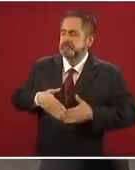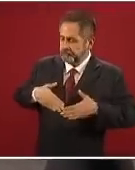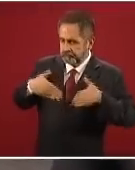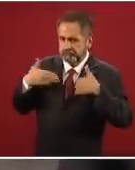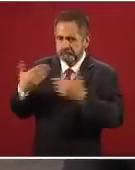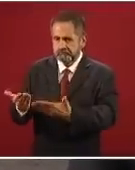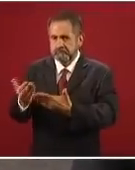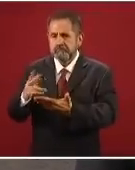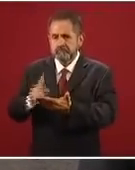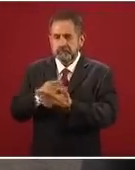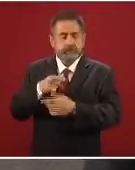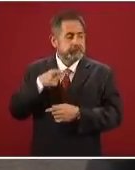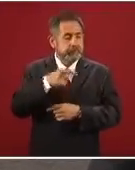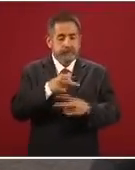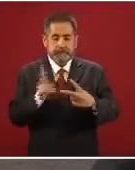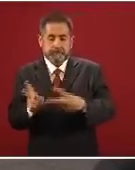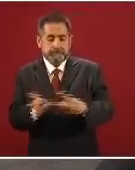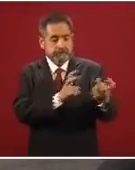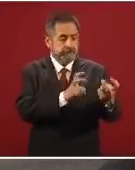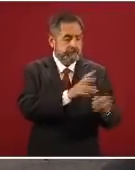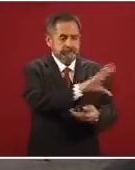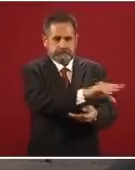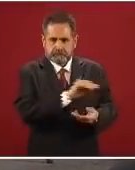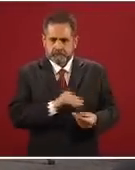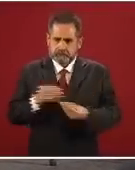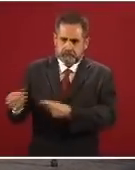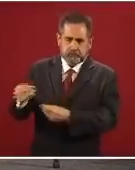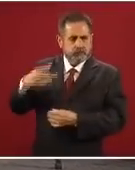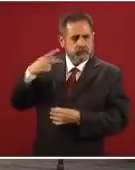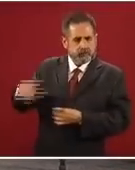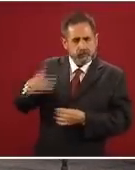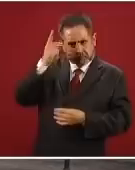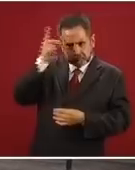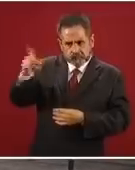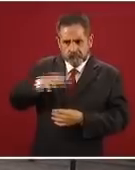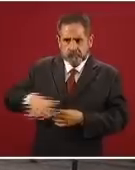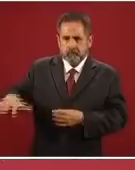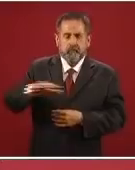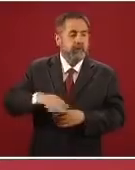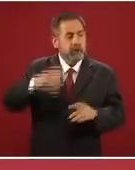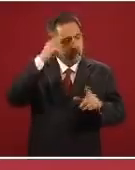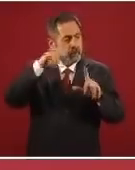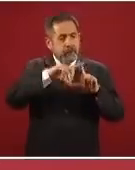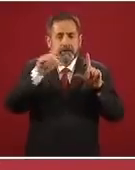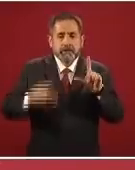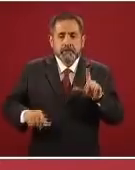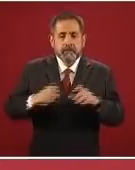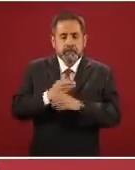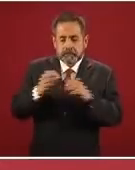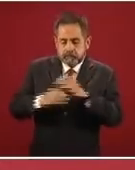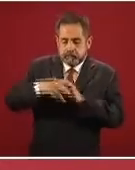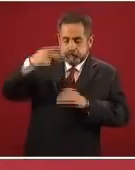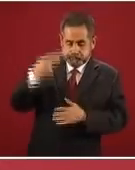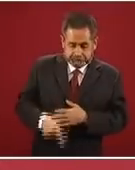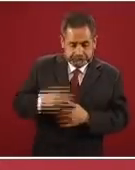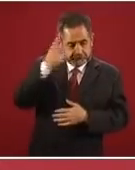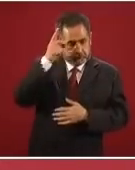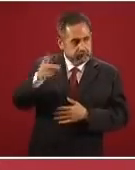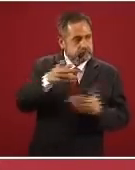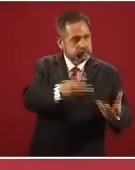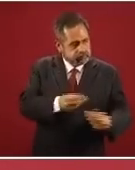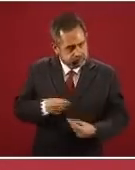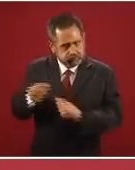merece, recuperarle a la República su patrimonio y hacer todas las gestiones que sean